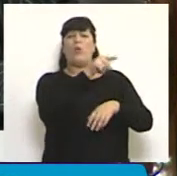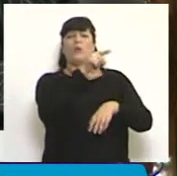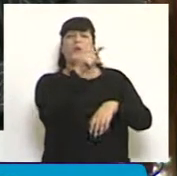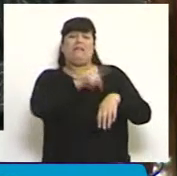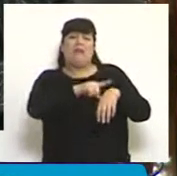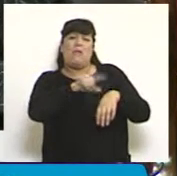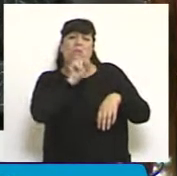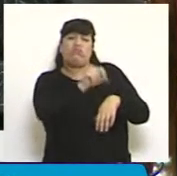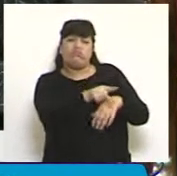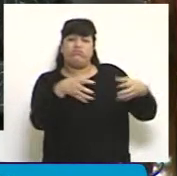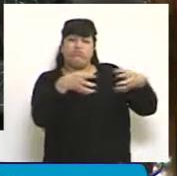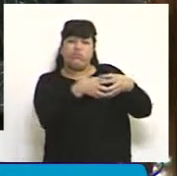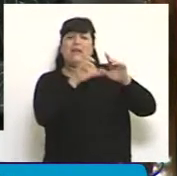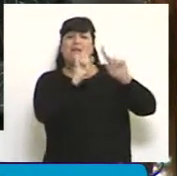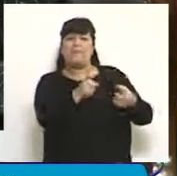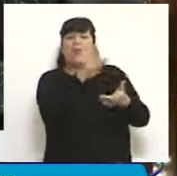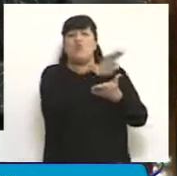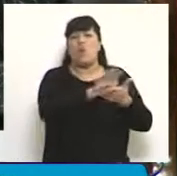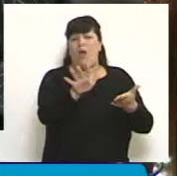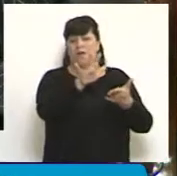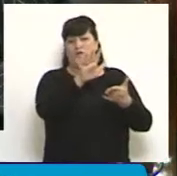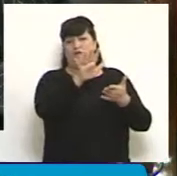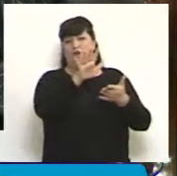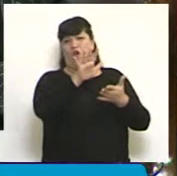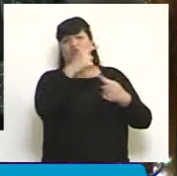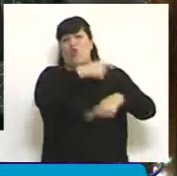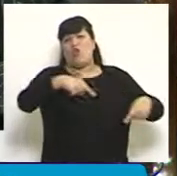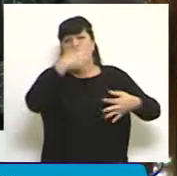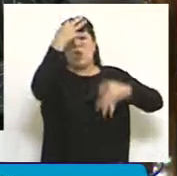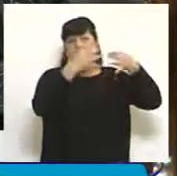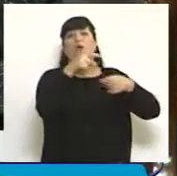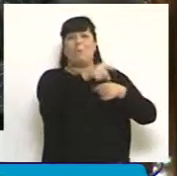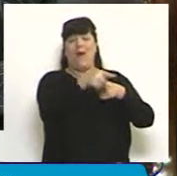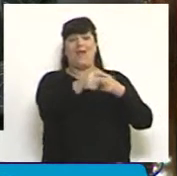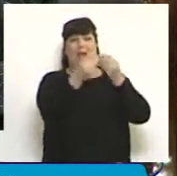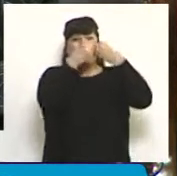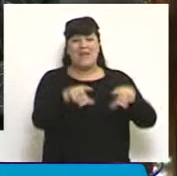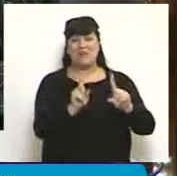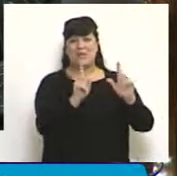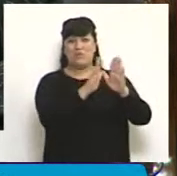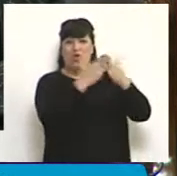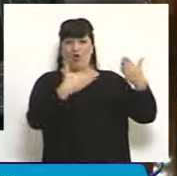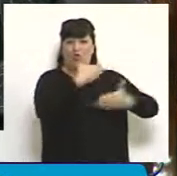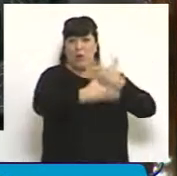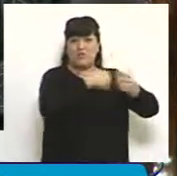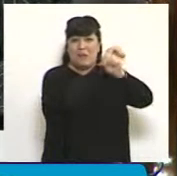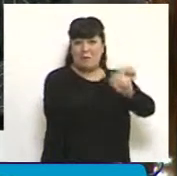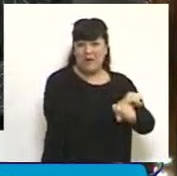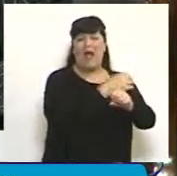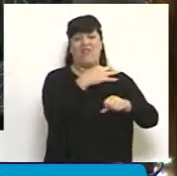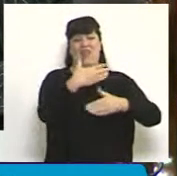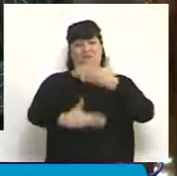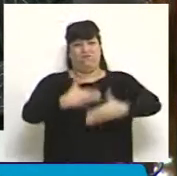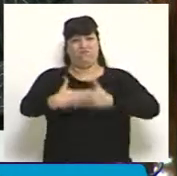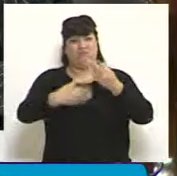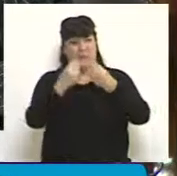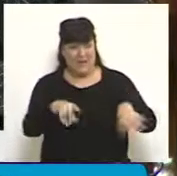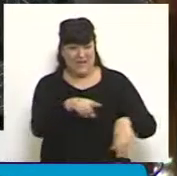este espacio y de este nuevo orden jurídico para poder aplicar el Código Procesal Penal de la Nación.